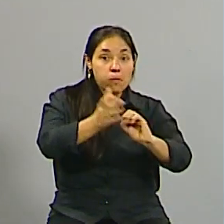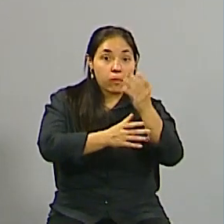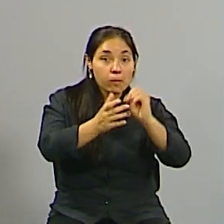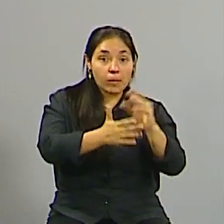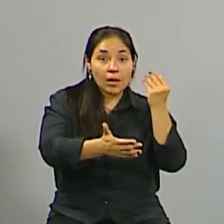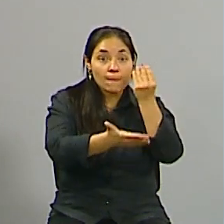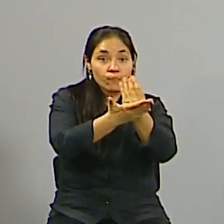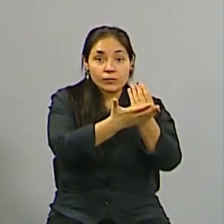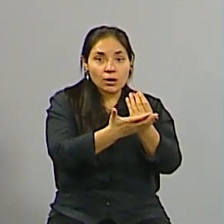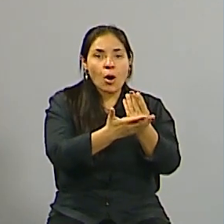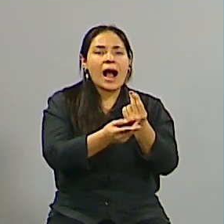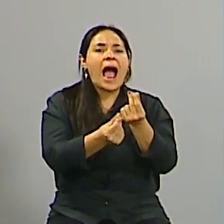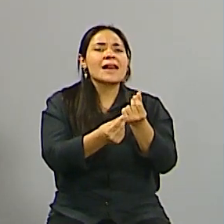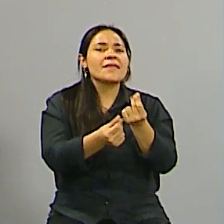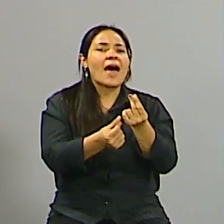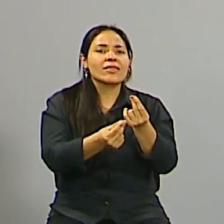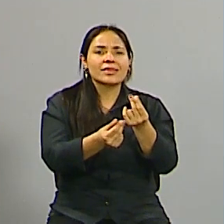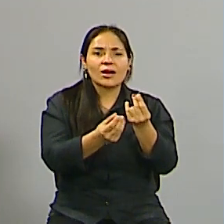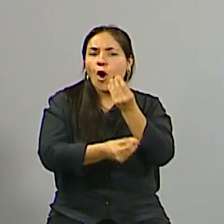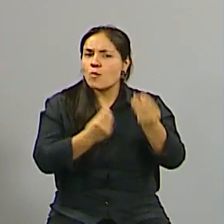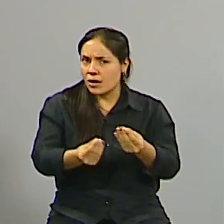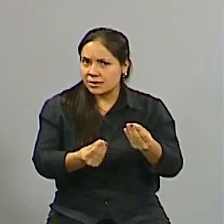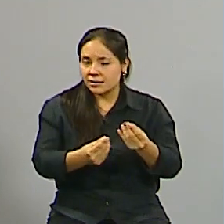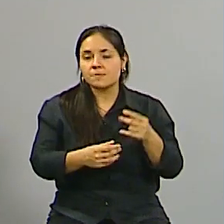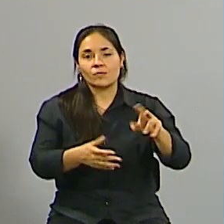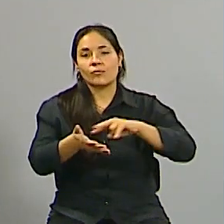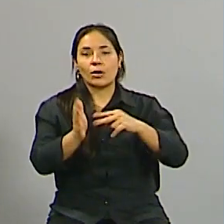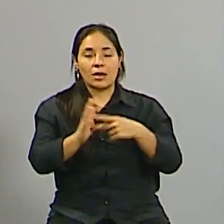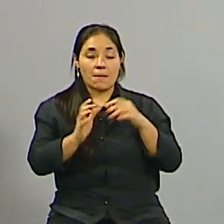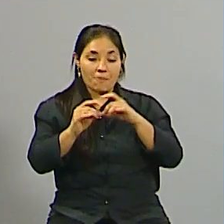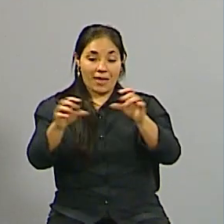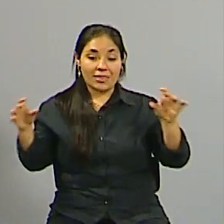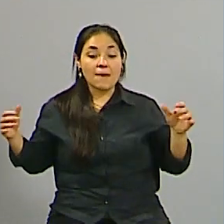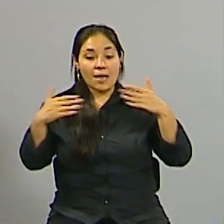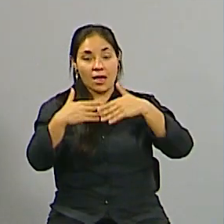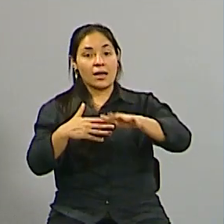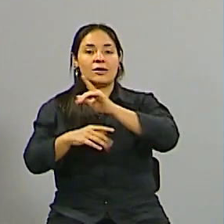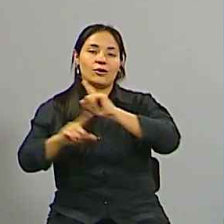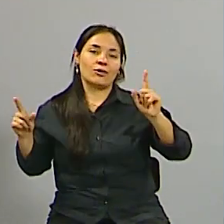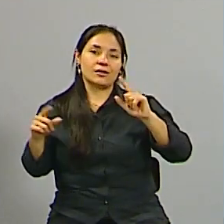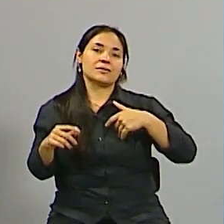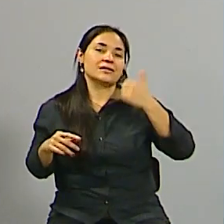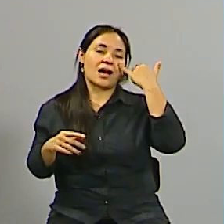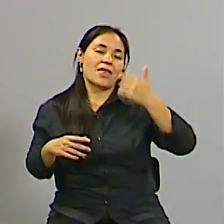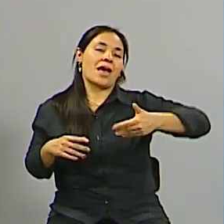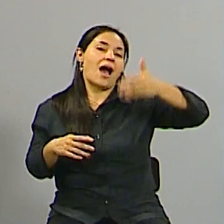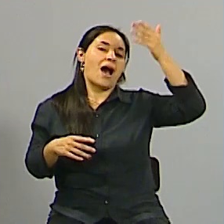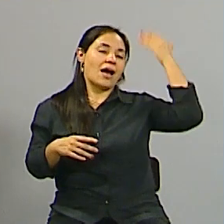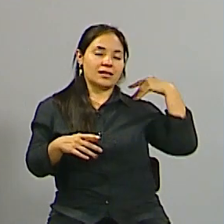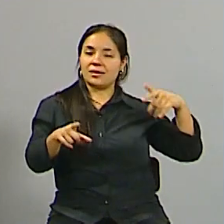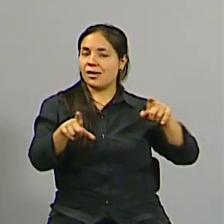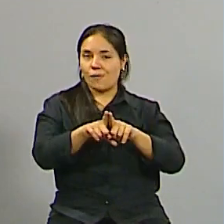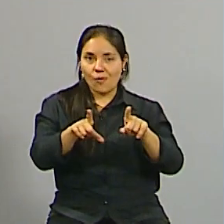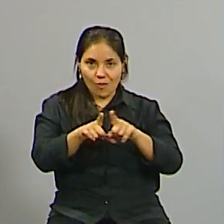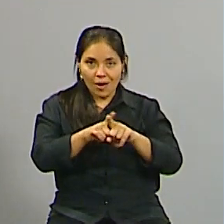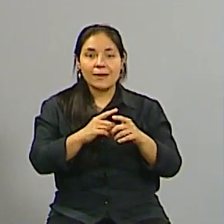vas a encontrar una serie de problemas que no nacen en la pandemia, ni mucho menos, sino que son previos, pero que en